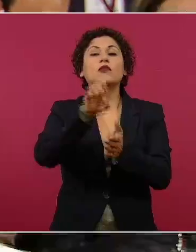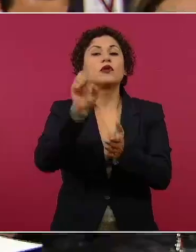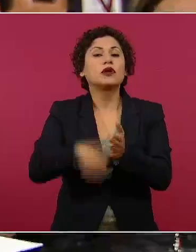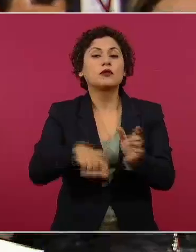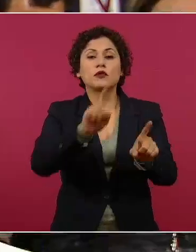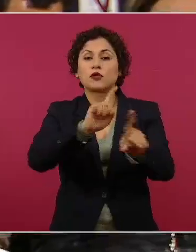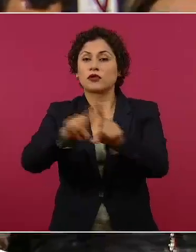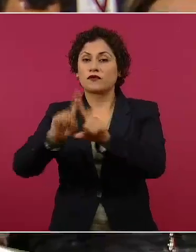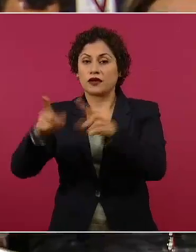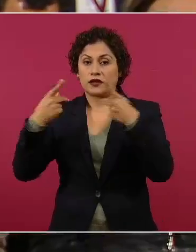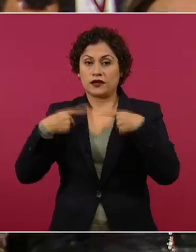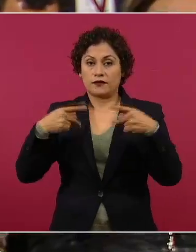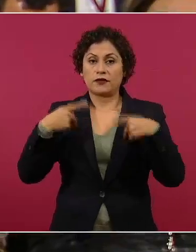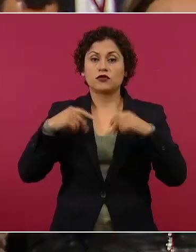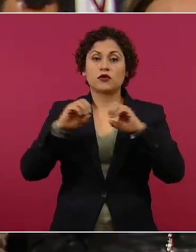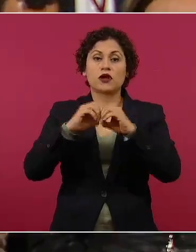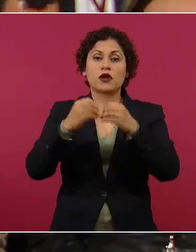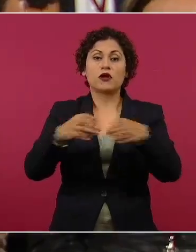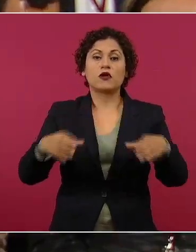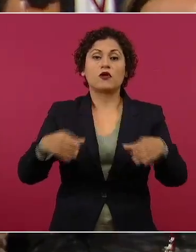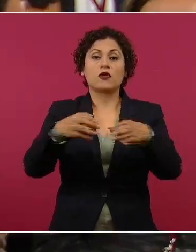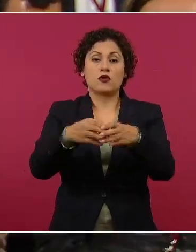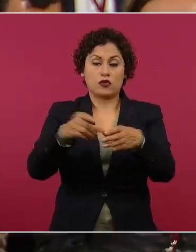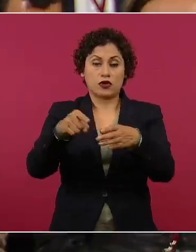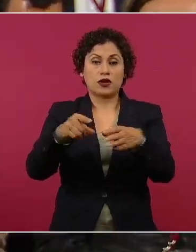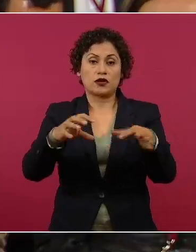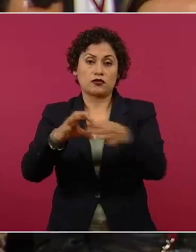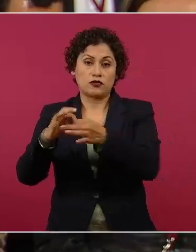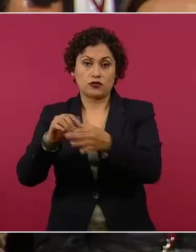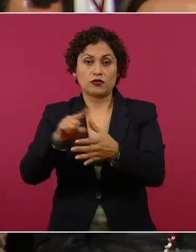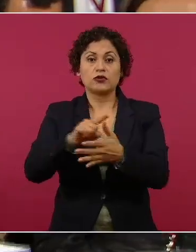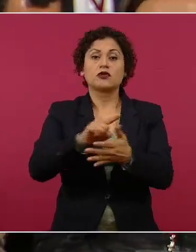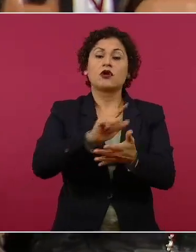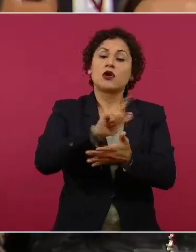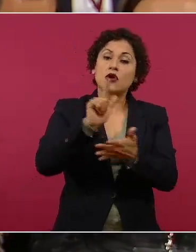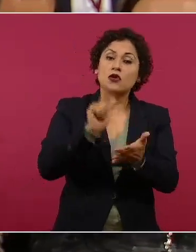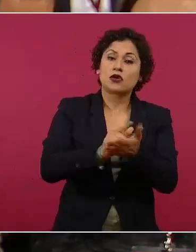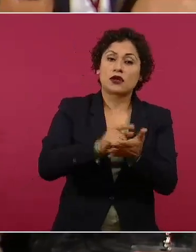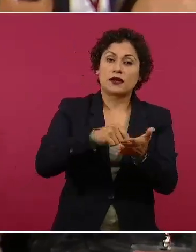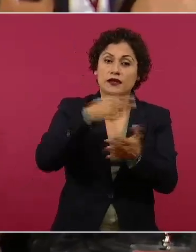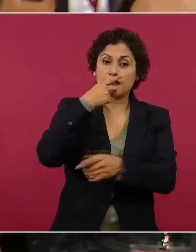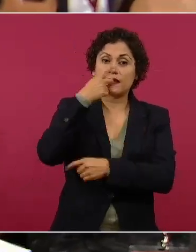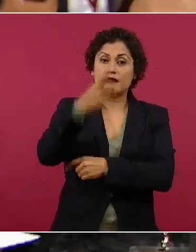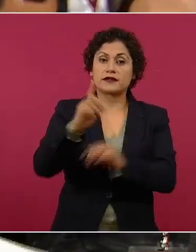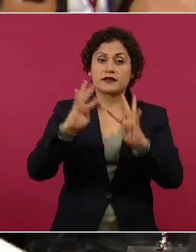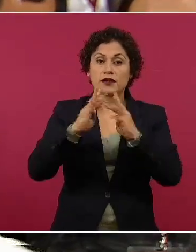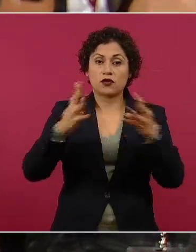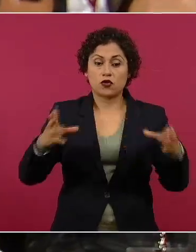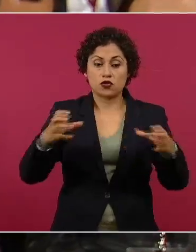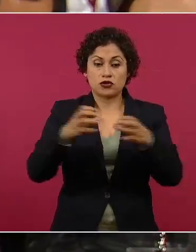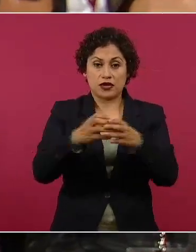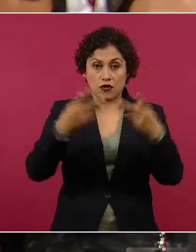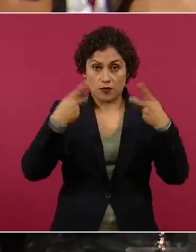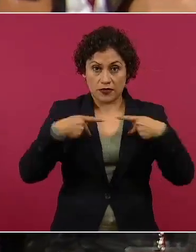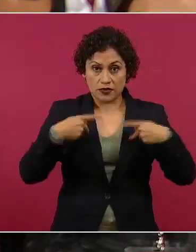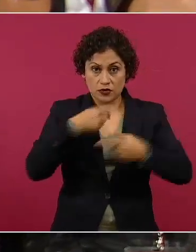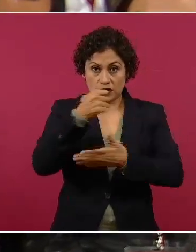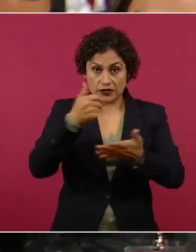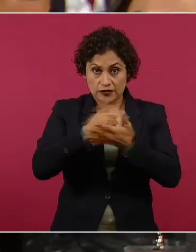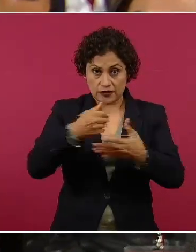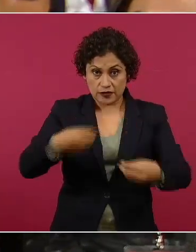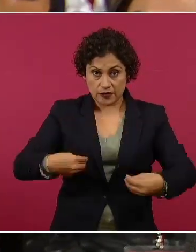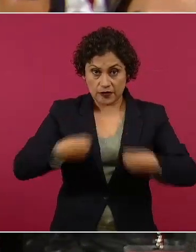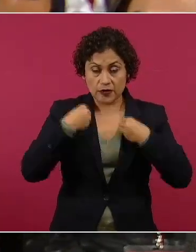distintos órganos ciudadanos contemplados en leyes llamados consejos ciudadanos o consejos consultivos. Sabemos que para mantener el